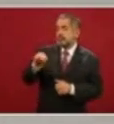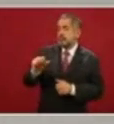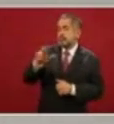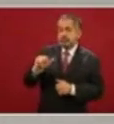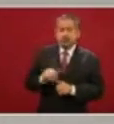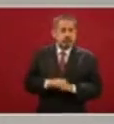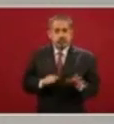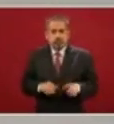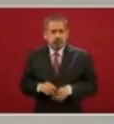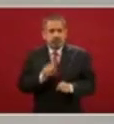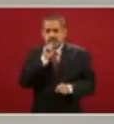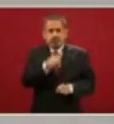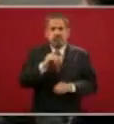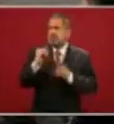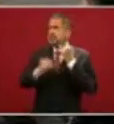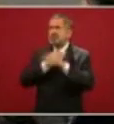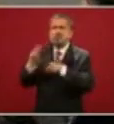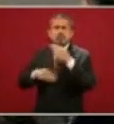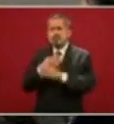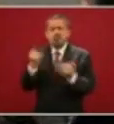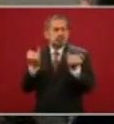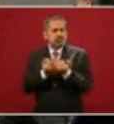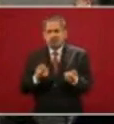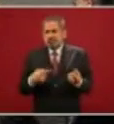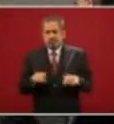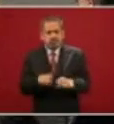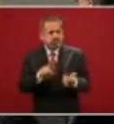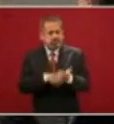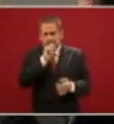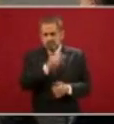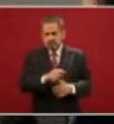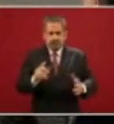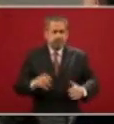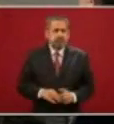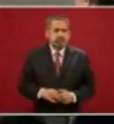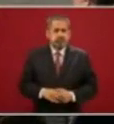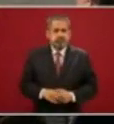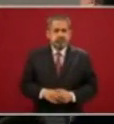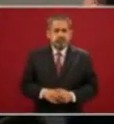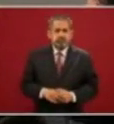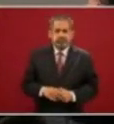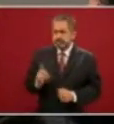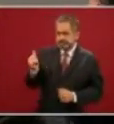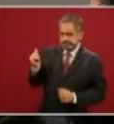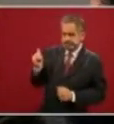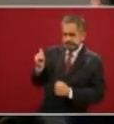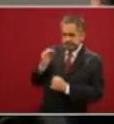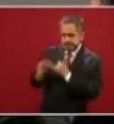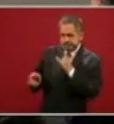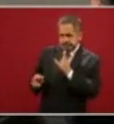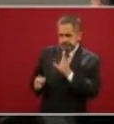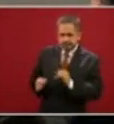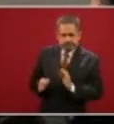fue las mismas que para todo el mundo, las mismas que para todo el mundo. Me parece que esta es la última